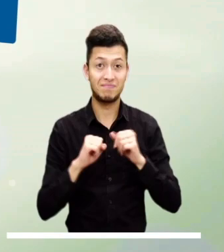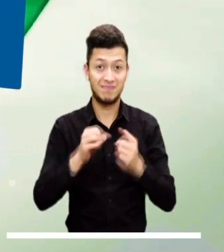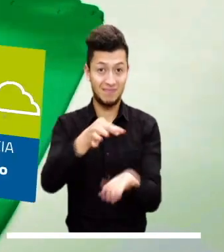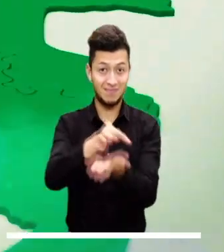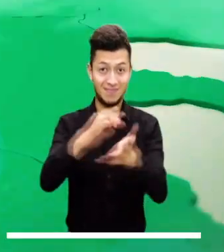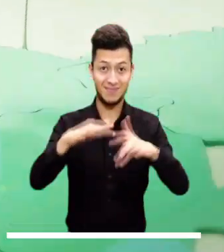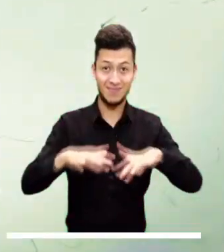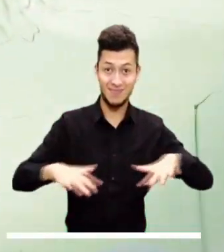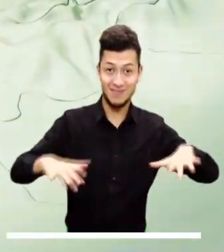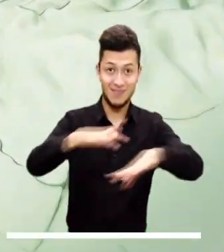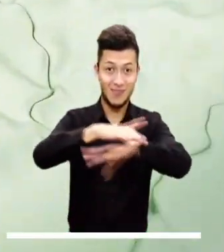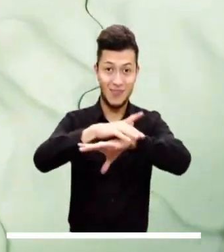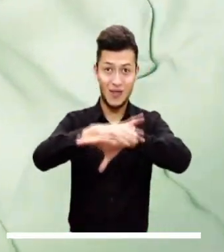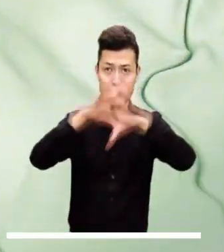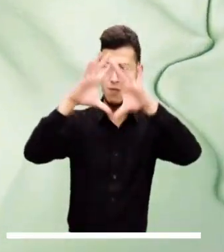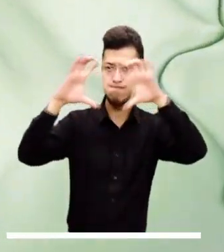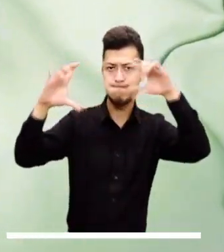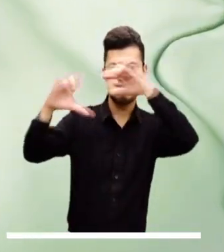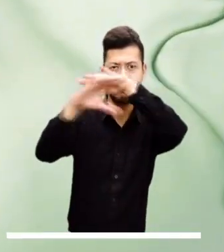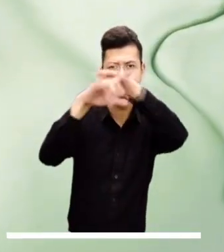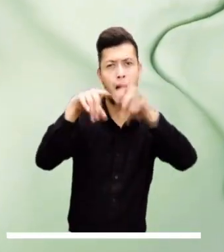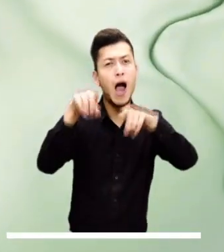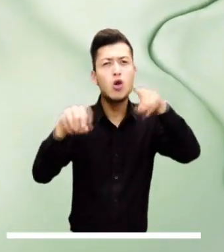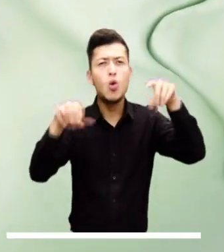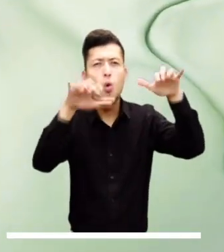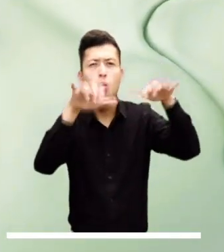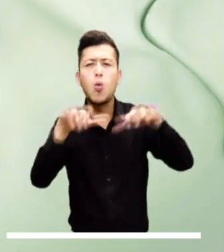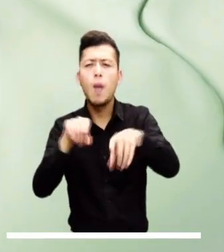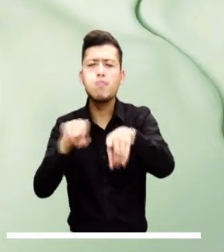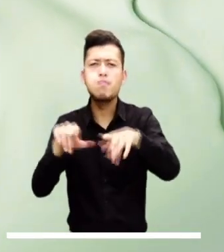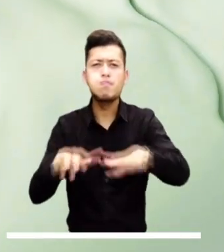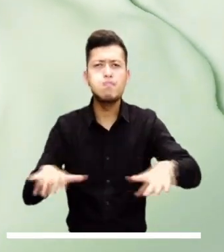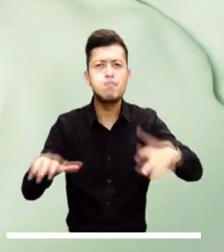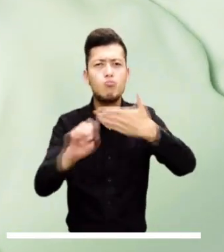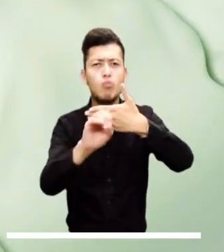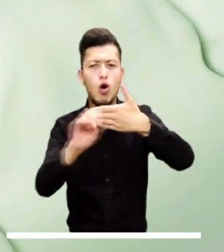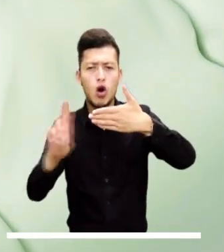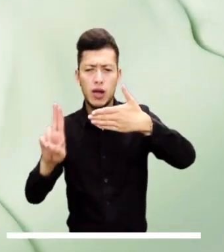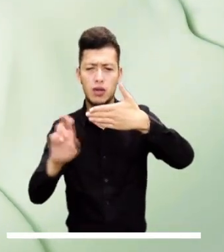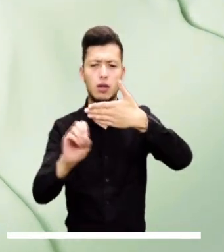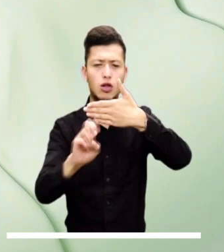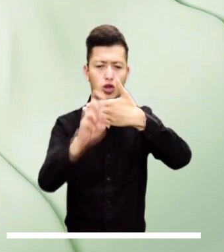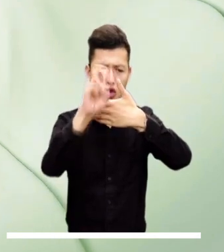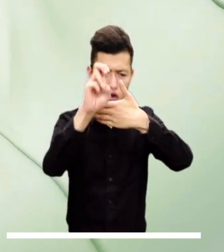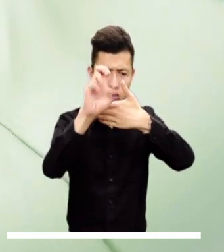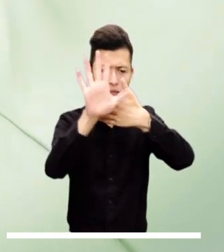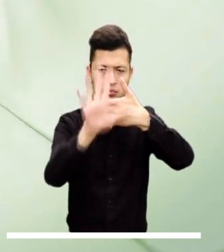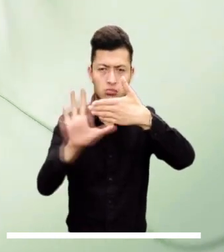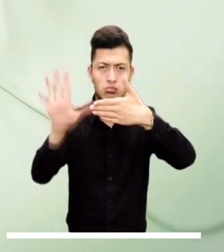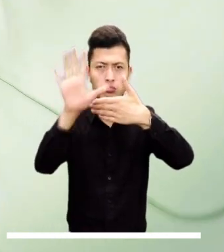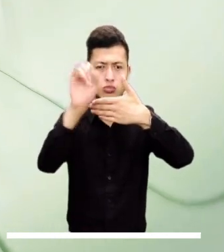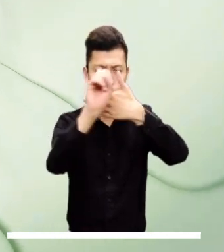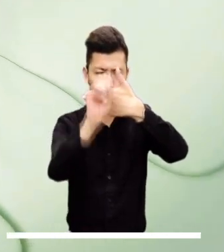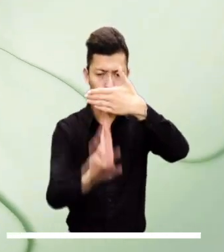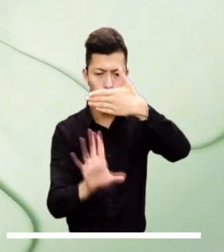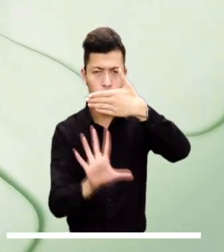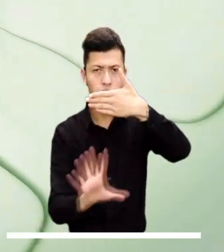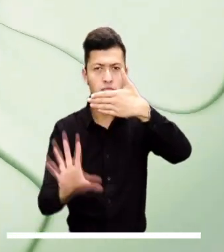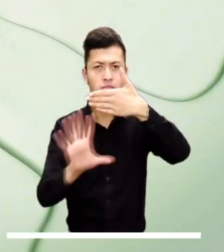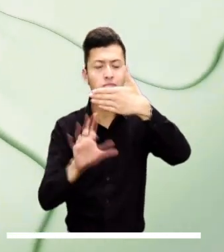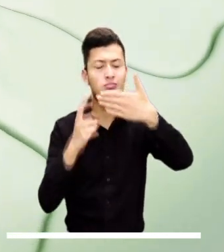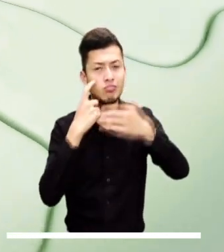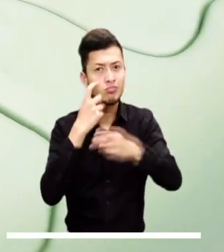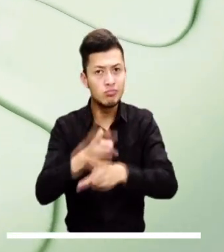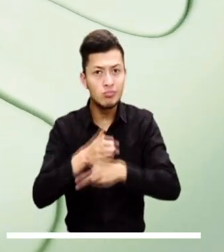En la capital del país se espera una tarde nublada, sin embargo no se descartan algunas lluvias dispersas al nororiente, noroccidente y sur de